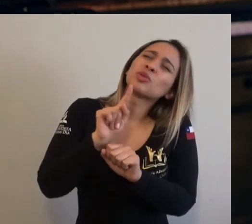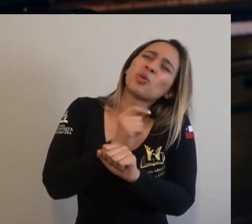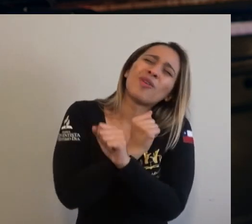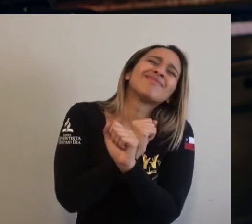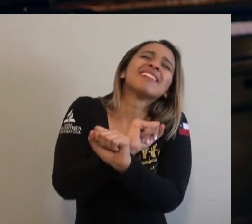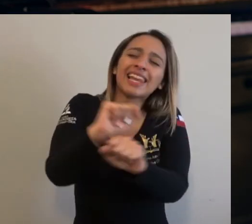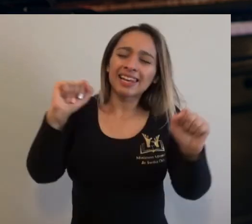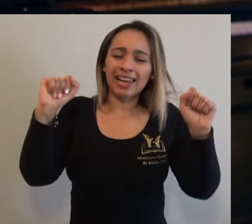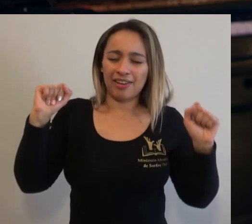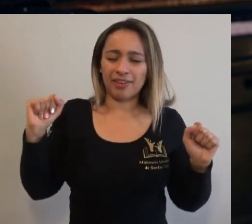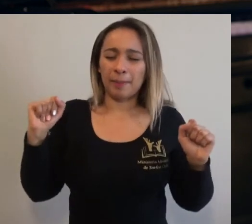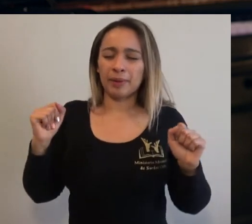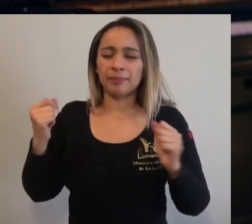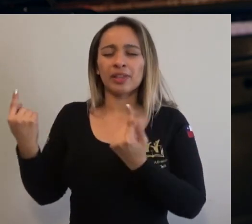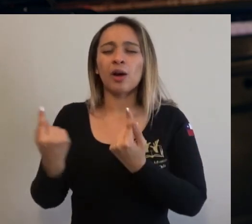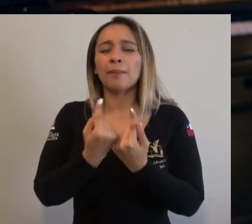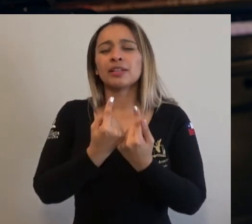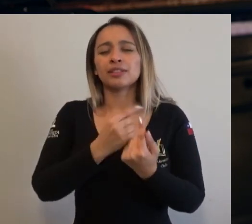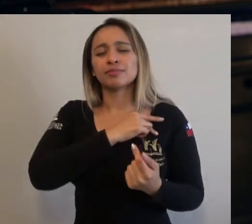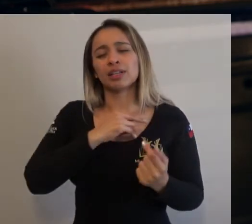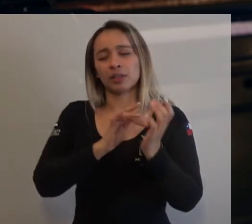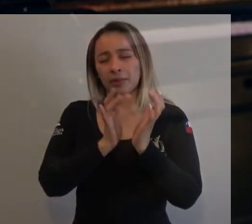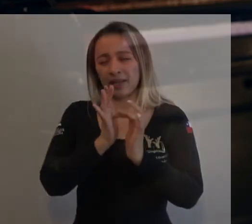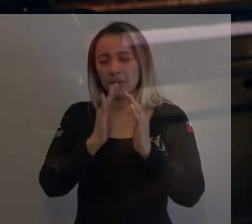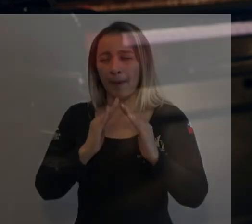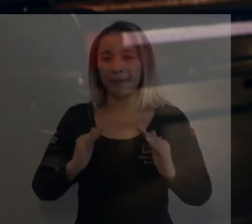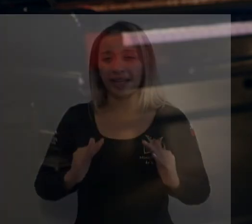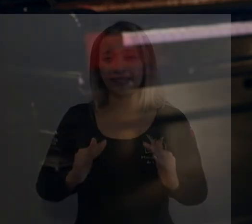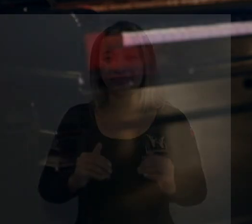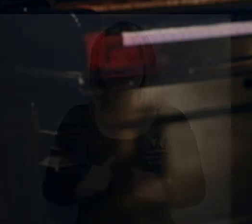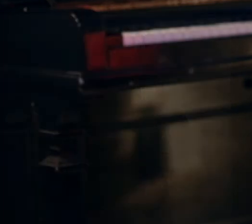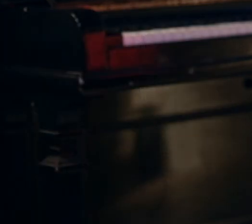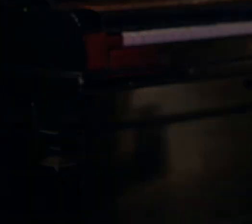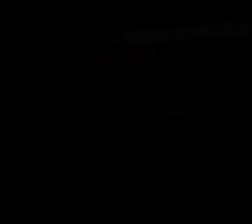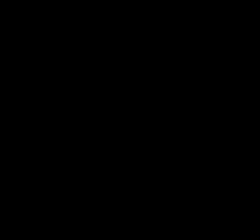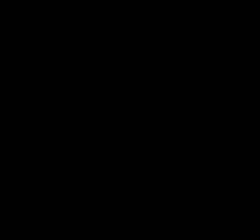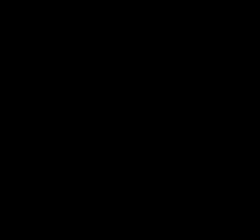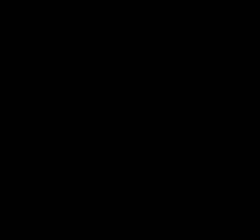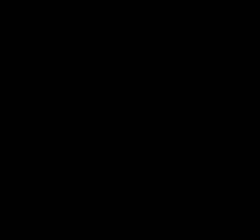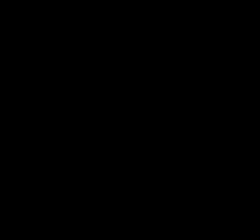una de esas cosas. Acompáñanos y síguenos dirigiendo. En el nombre de Cristo Jesús. Amén.